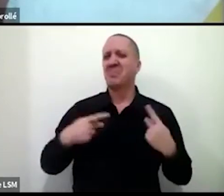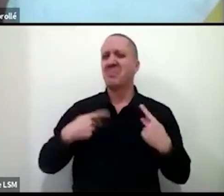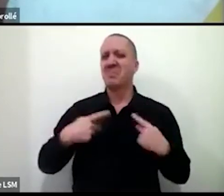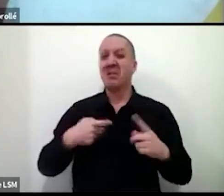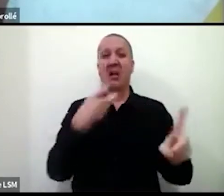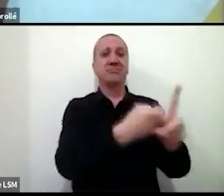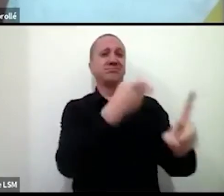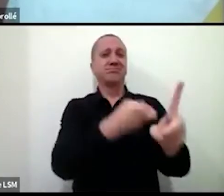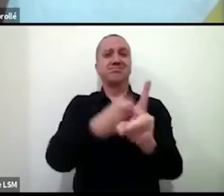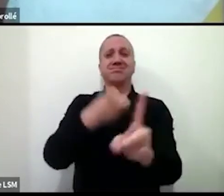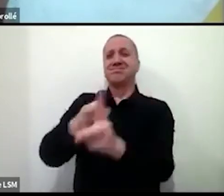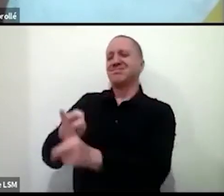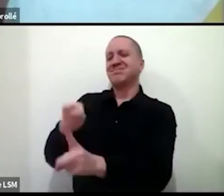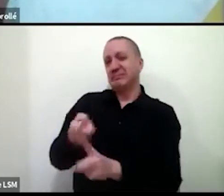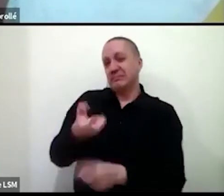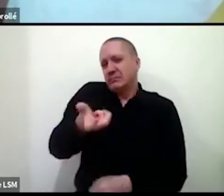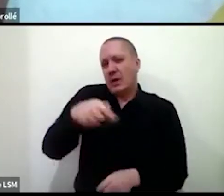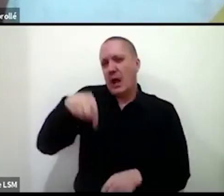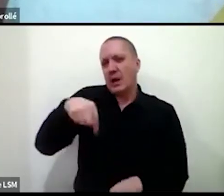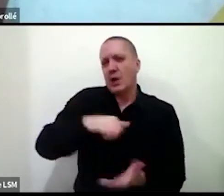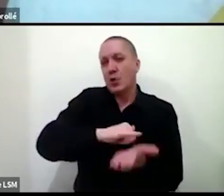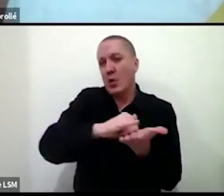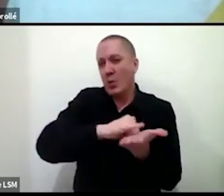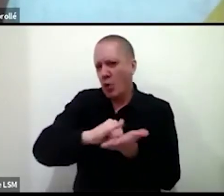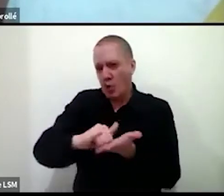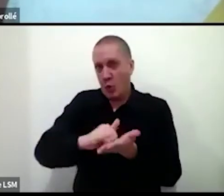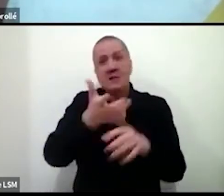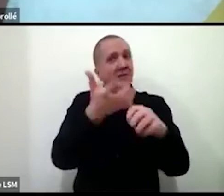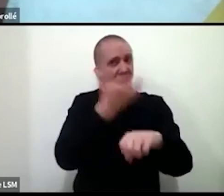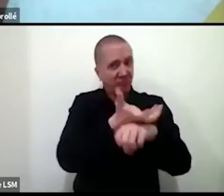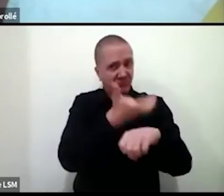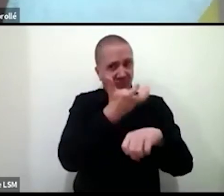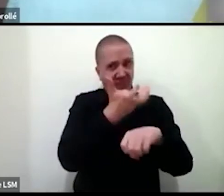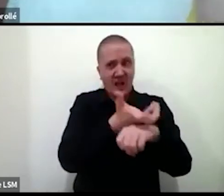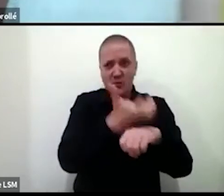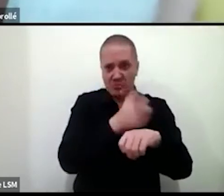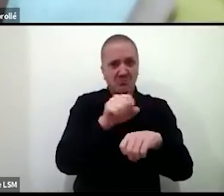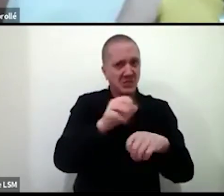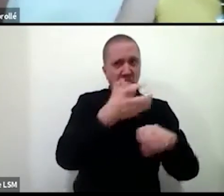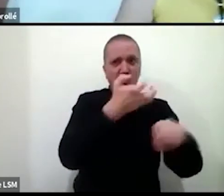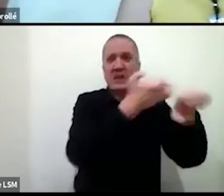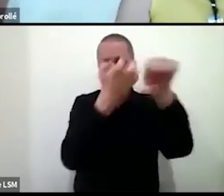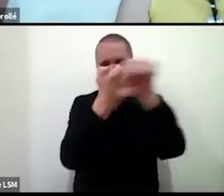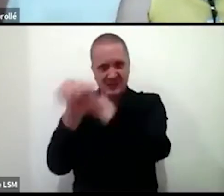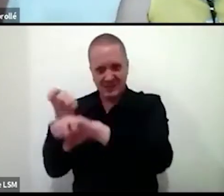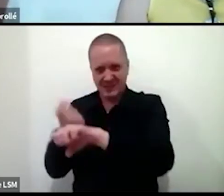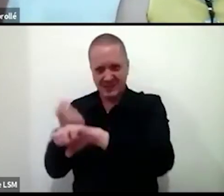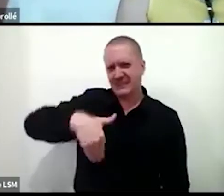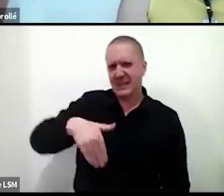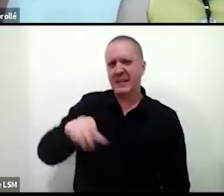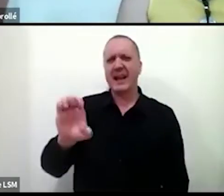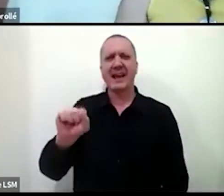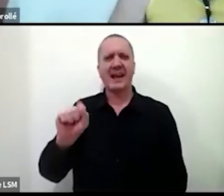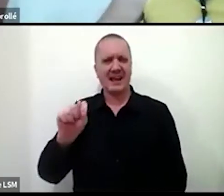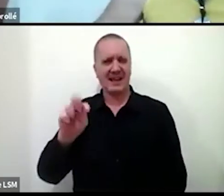el Estado, como en este caso en Nueva York y en otros estados del país, ¿no? Ya más adelante, pues Estrella, que vive en otro estado, va a comentar un poco